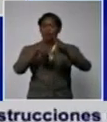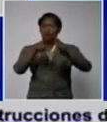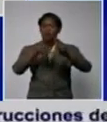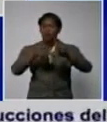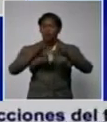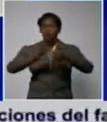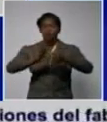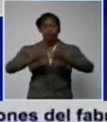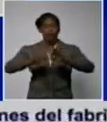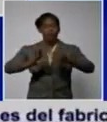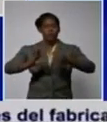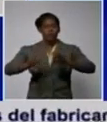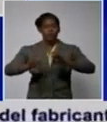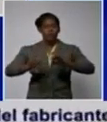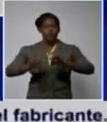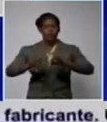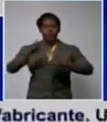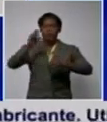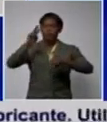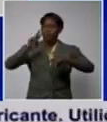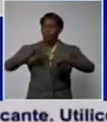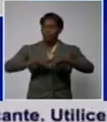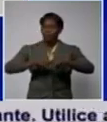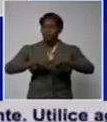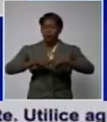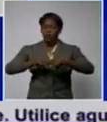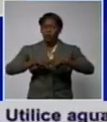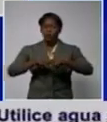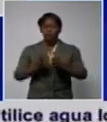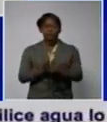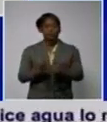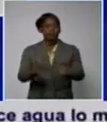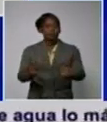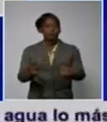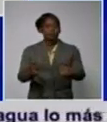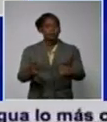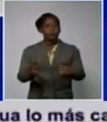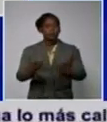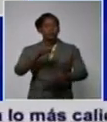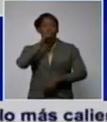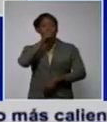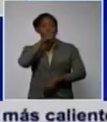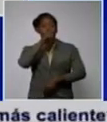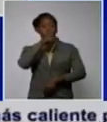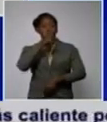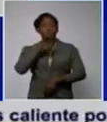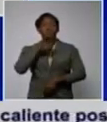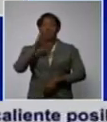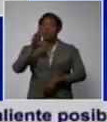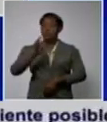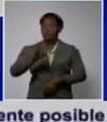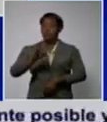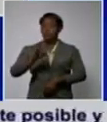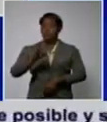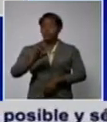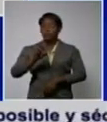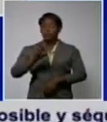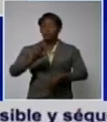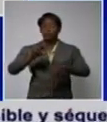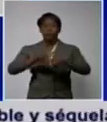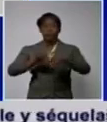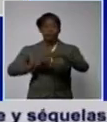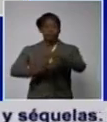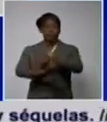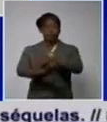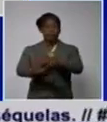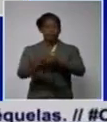Guanabacoa, Centro Habana, San Miguel del Padrón, Cotorro, Cerro, Habana del Este,